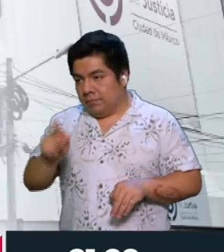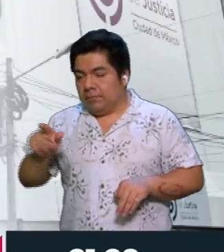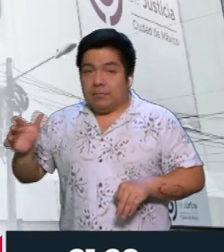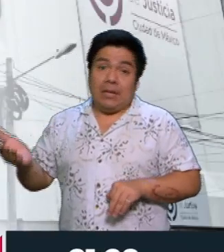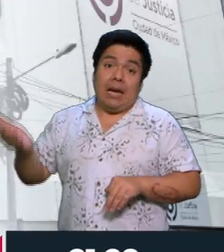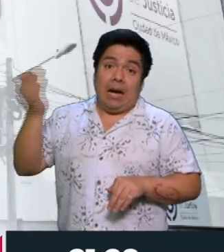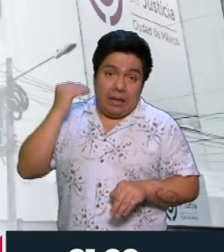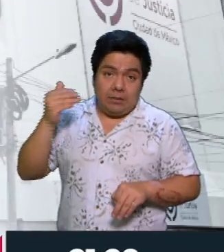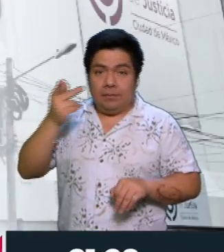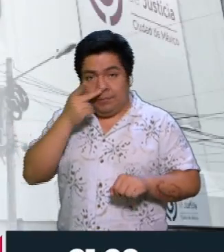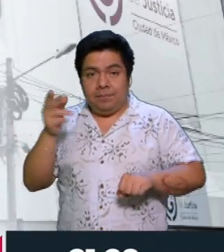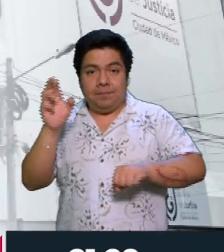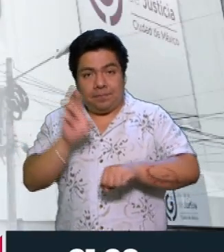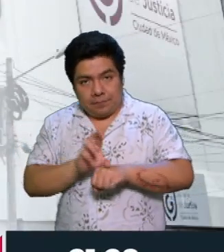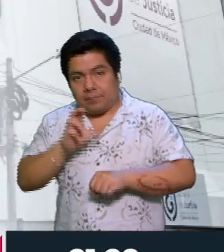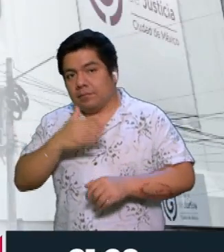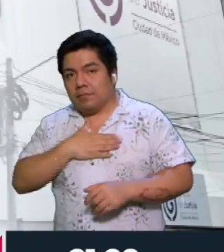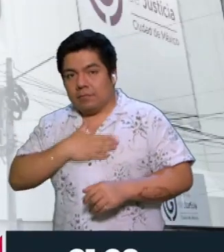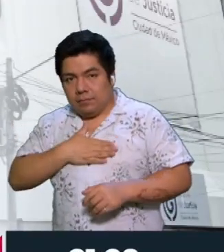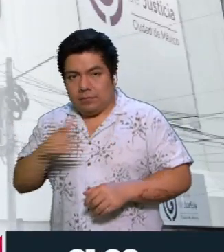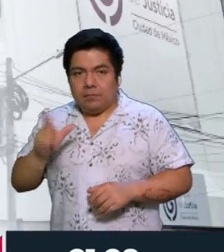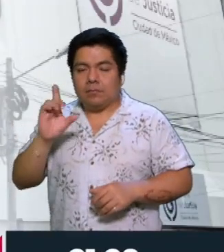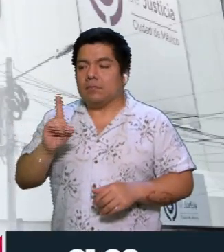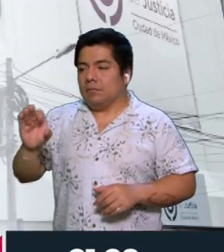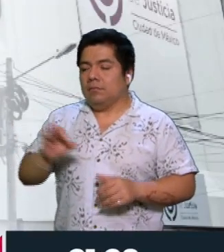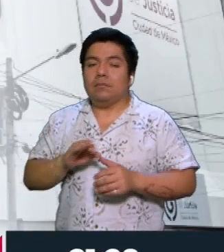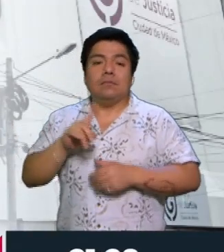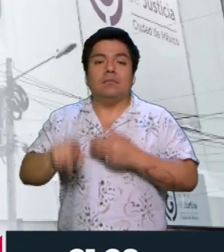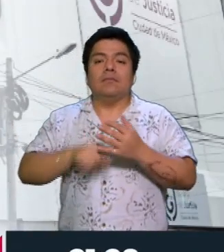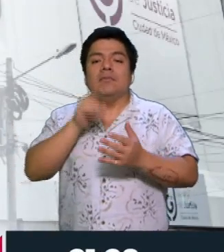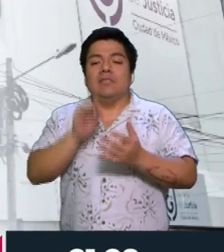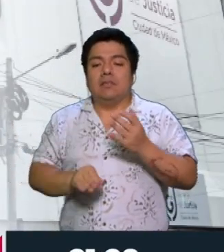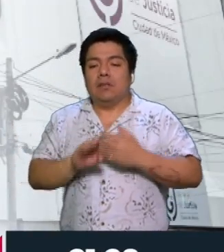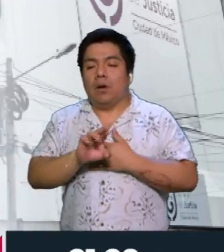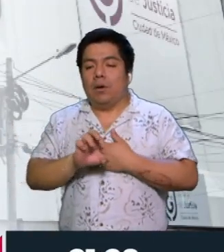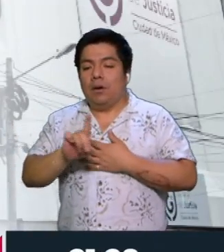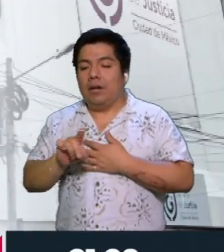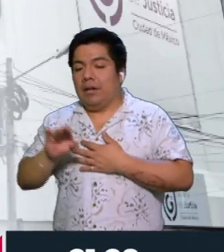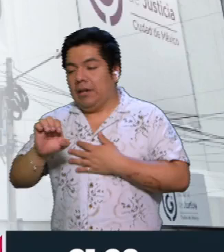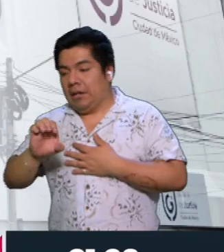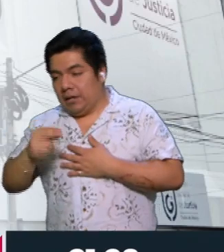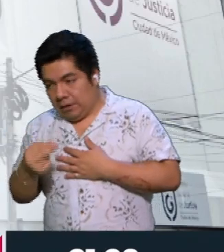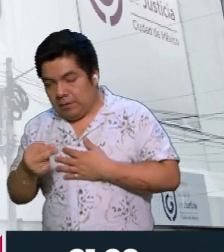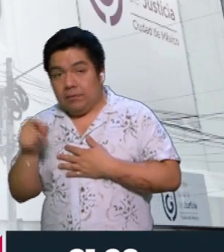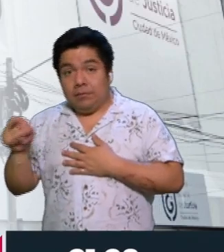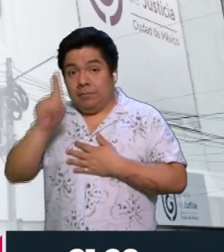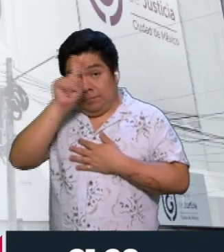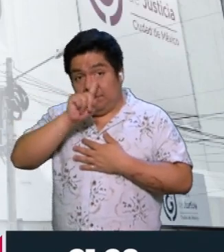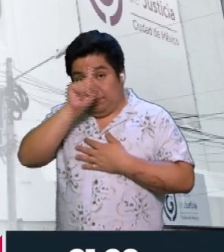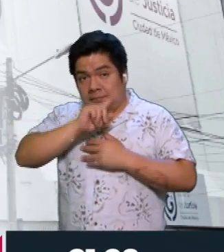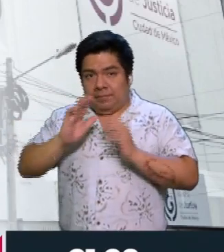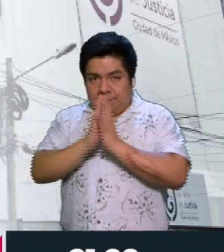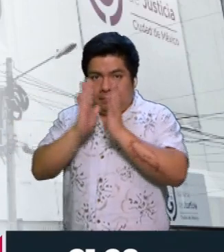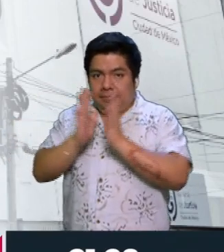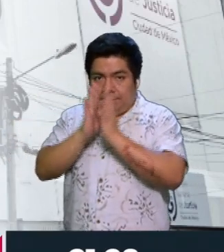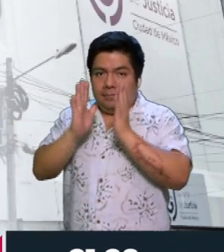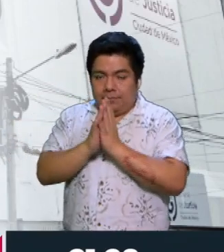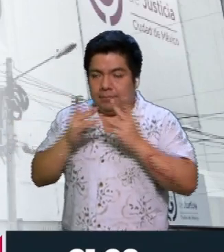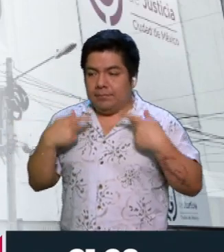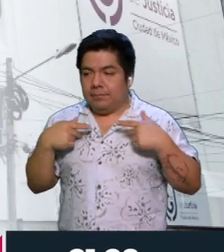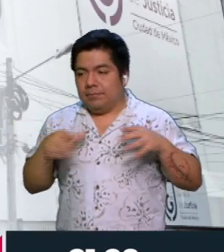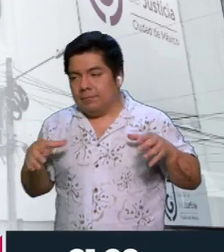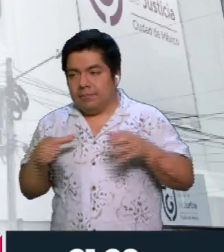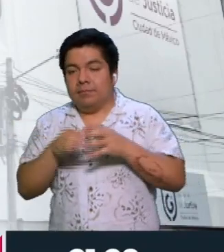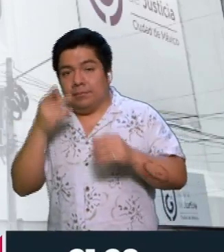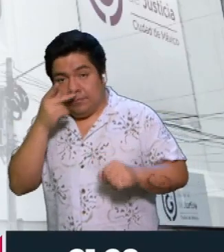entonces Procuraduría General de Justicia del Distrito Federal y ulric richter Morales quien fue consejero de participación ciudadana de la